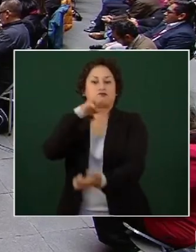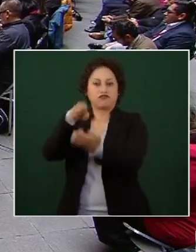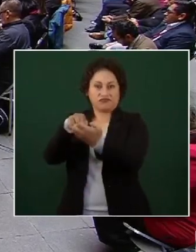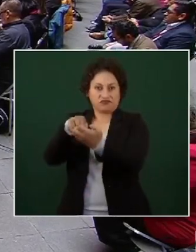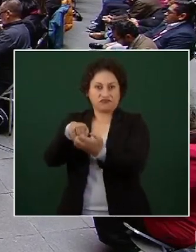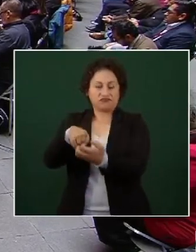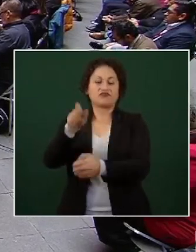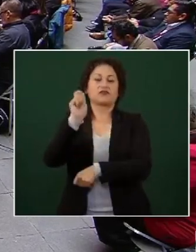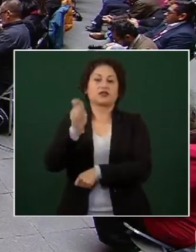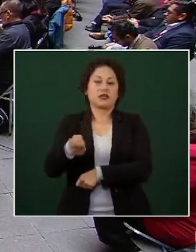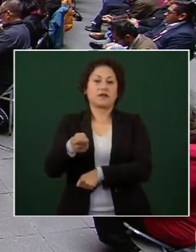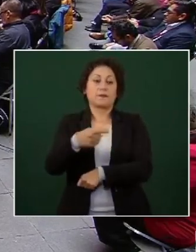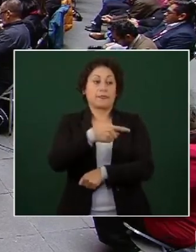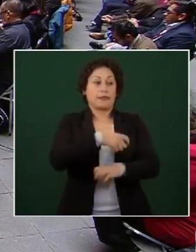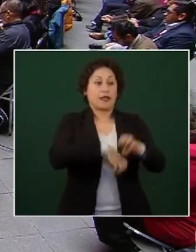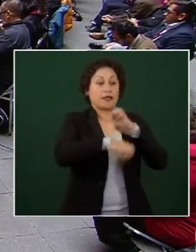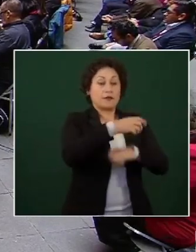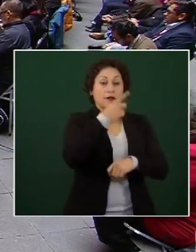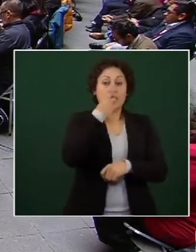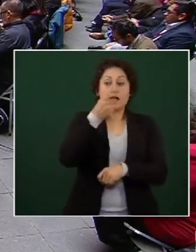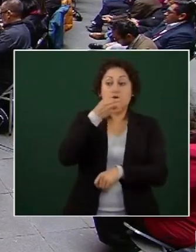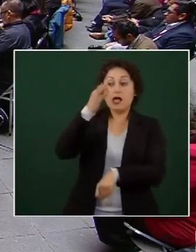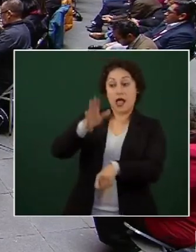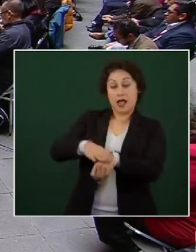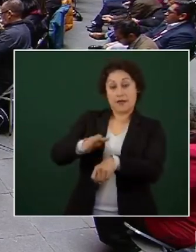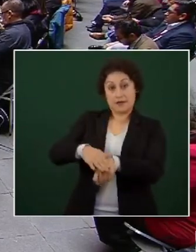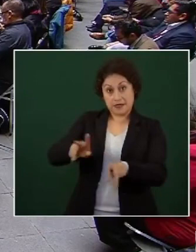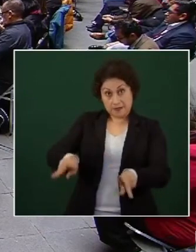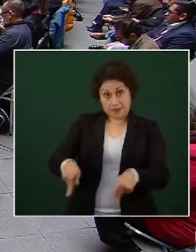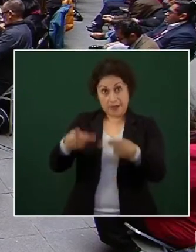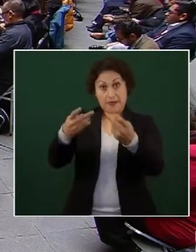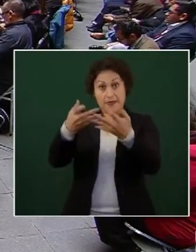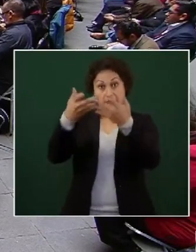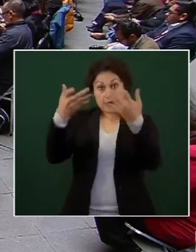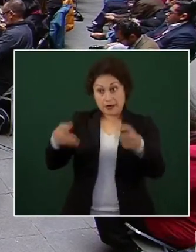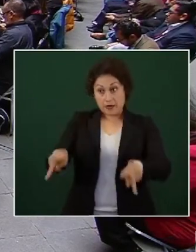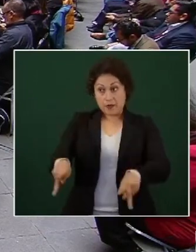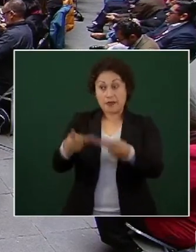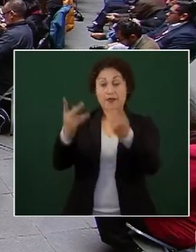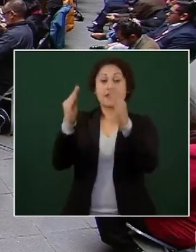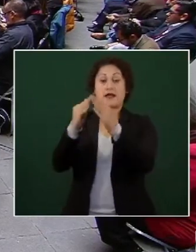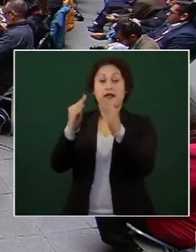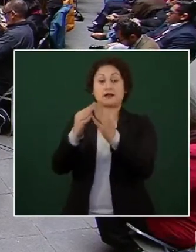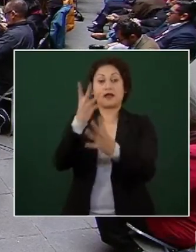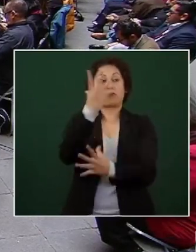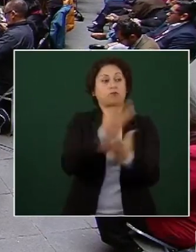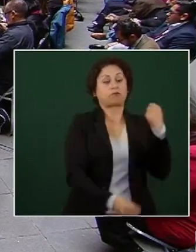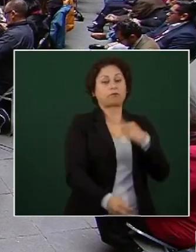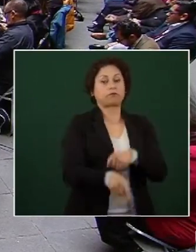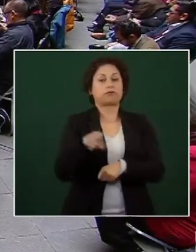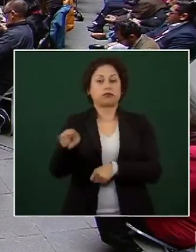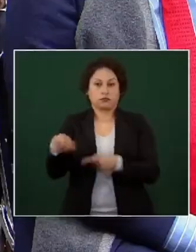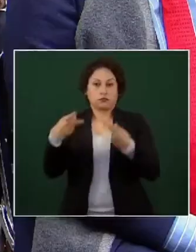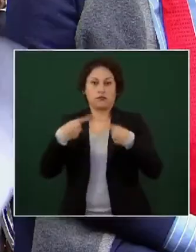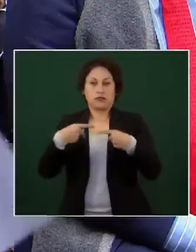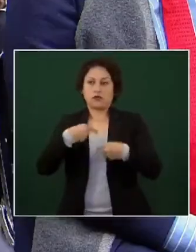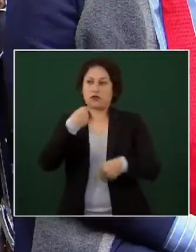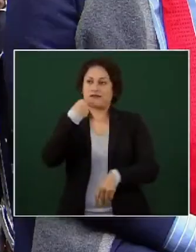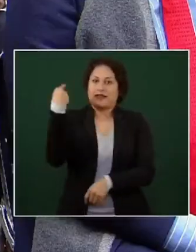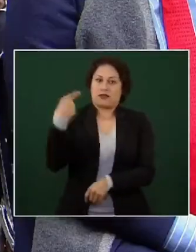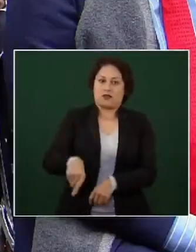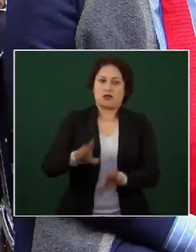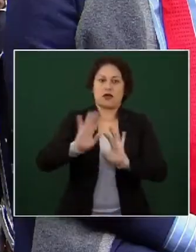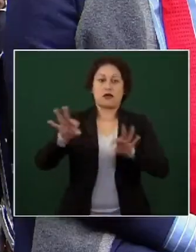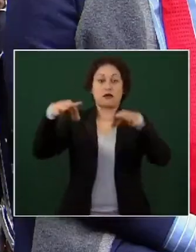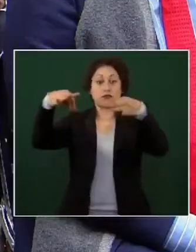les dijeron que les iban a vender terrenos, casas, los tipos se fueron, ya hicieron denuncia, también aquí lo traigo, para que